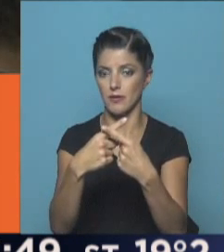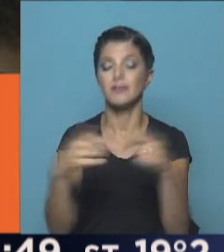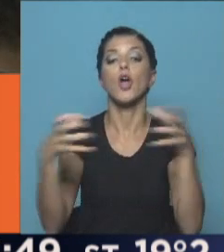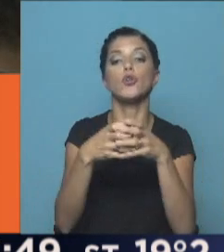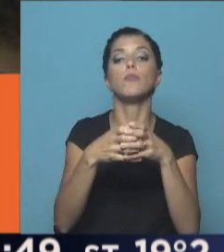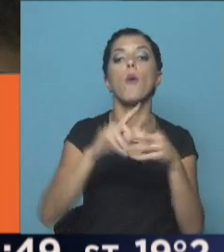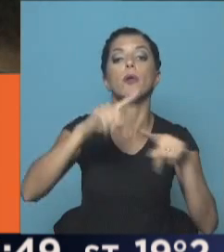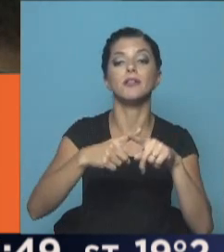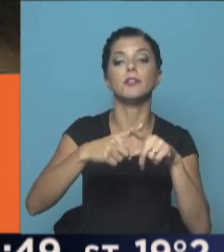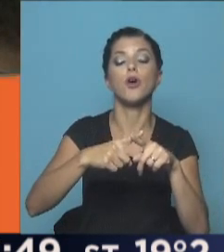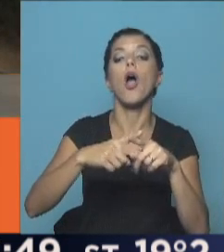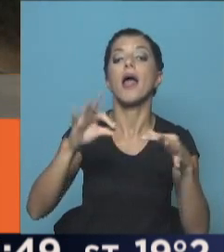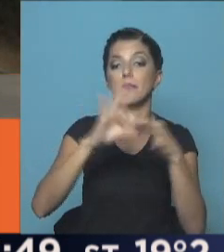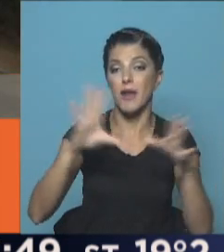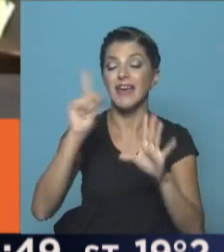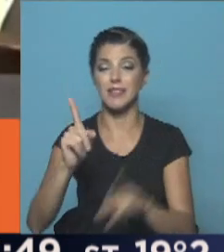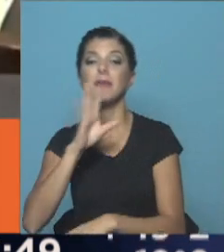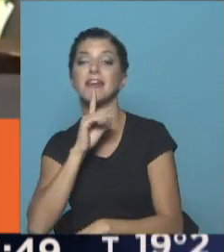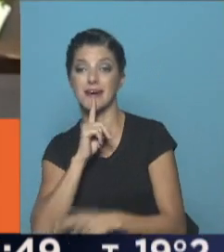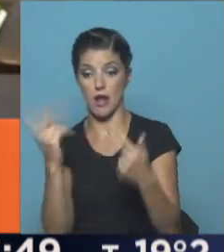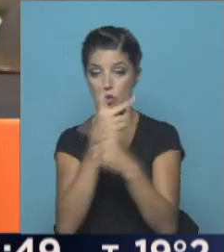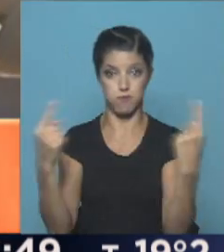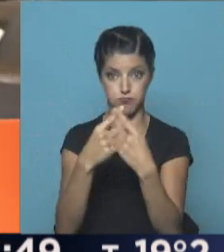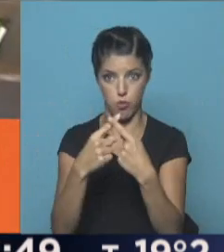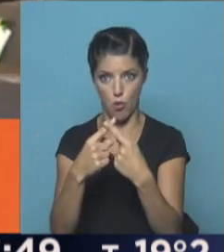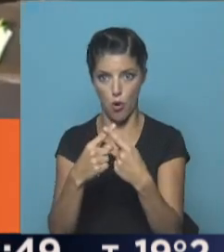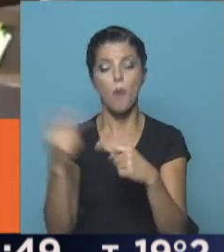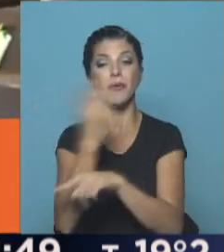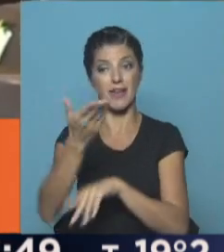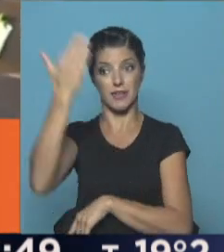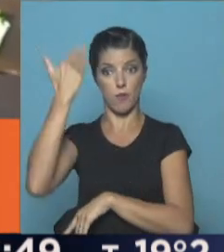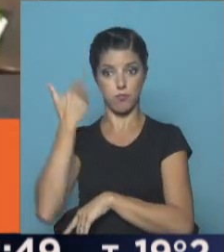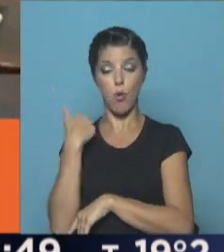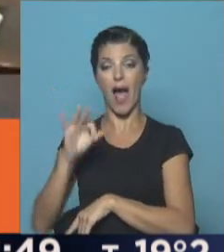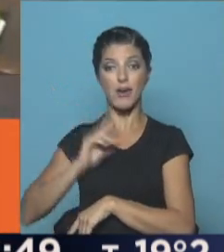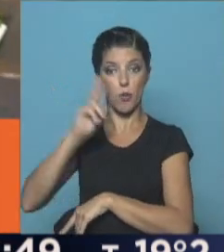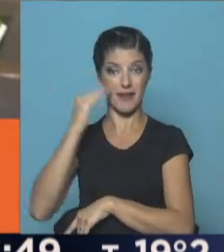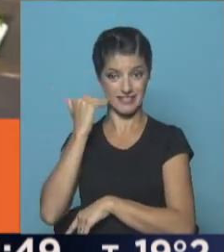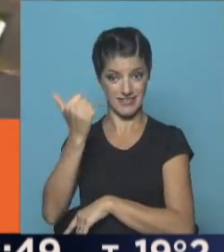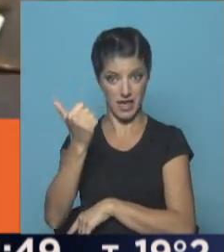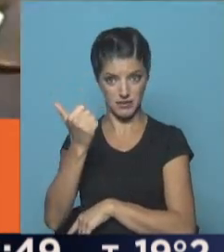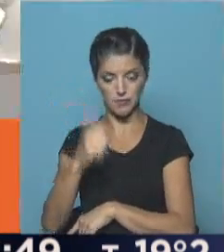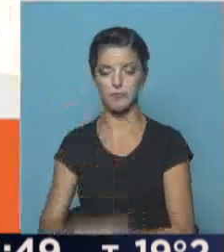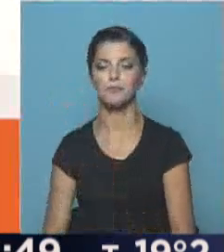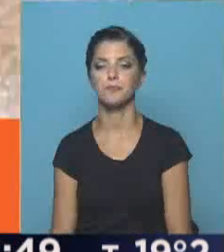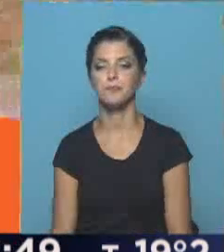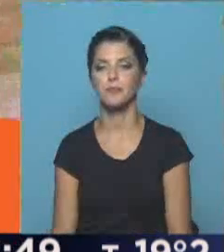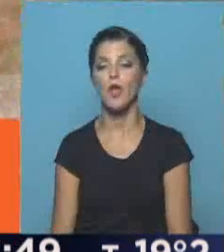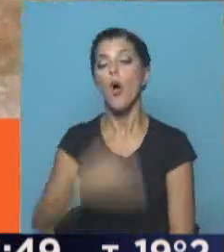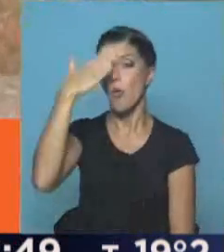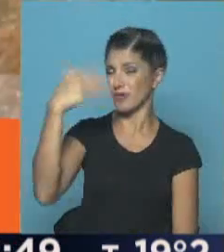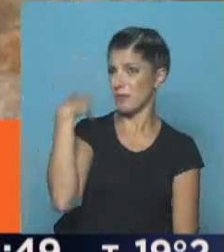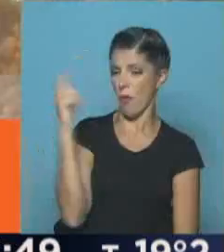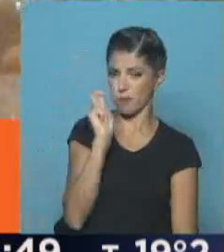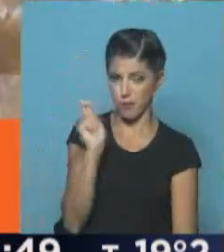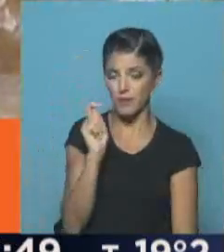político-militar libanesa e Israel tras el cruento enfrentamiento que ambos sostuvieron en 2006. En efecto, en el último mes,